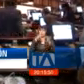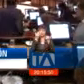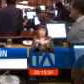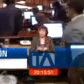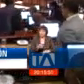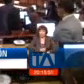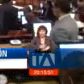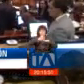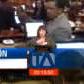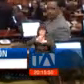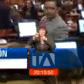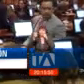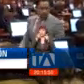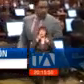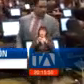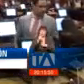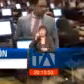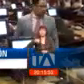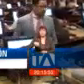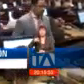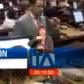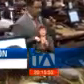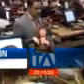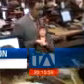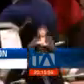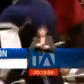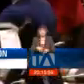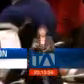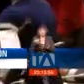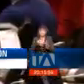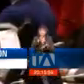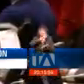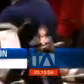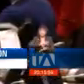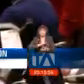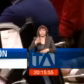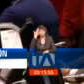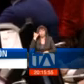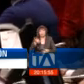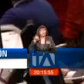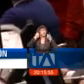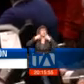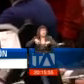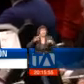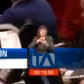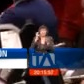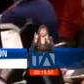las autoridades de control debe volver a la Asamblea Nacional y en que cualquier reforma debe